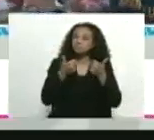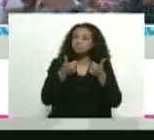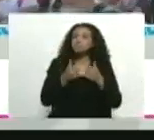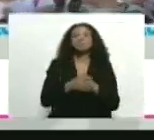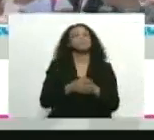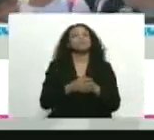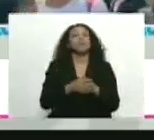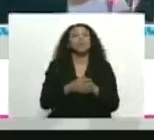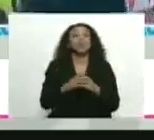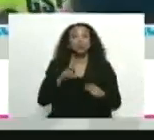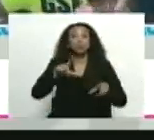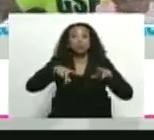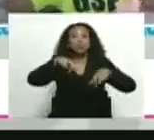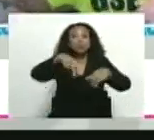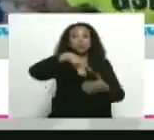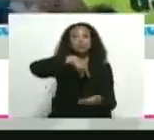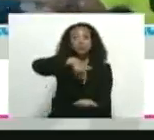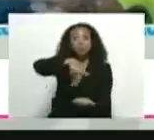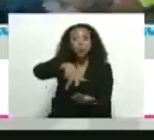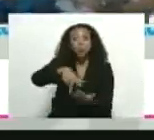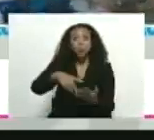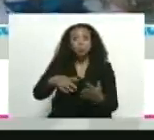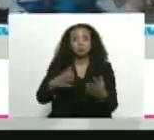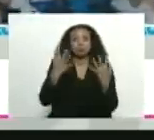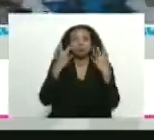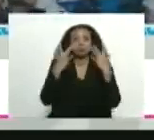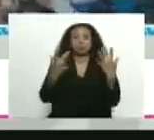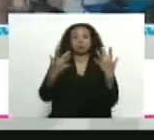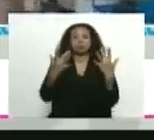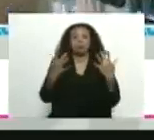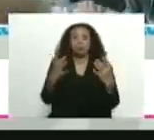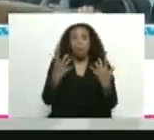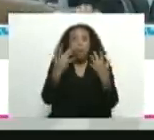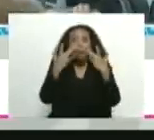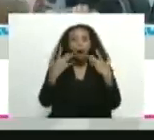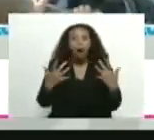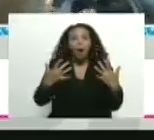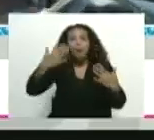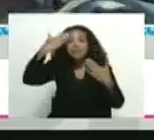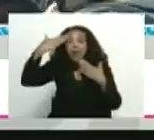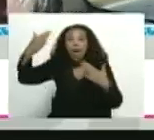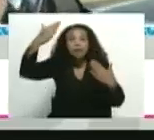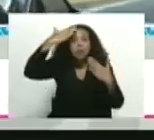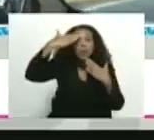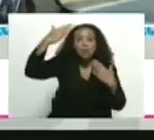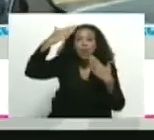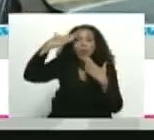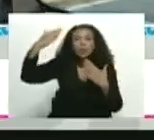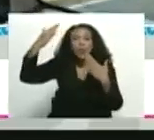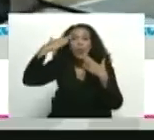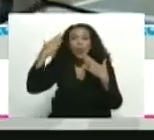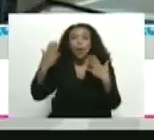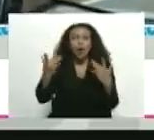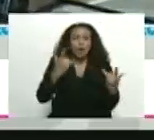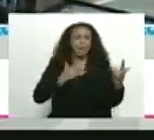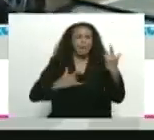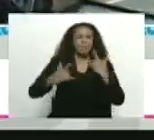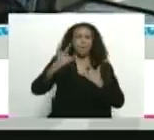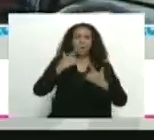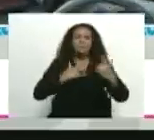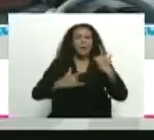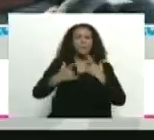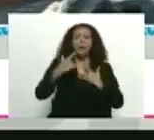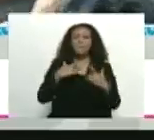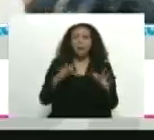Y me puse a caminar cuando llegué y vi ese gentío, a saludarlos. Y lo que recibí fue puro amor, puro